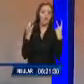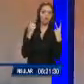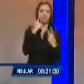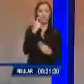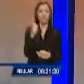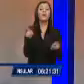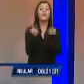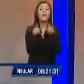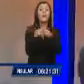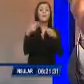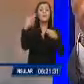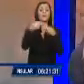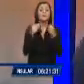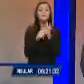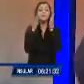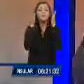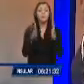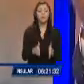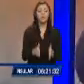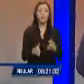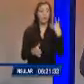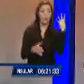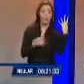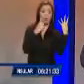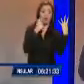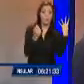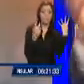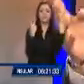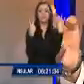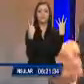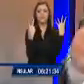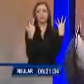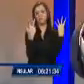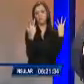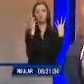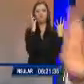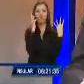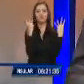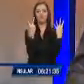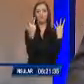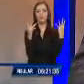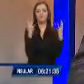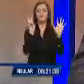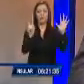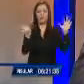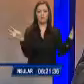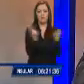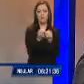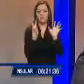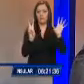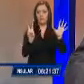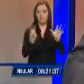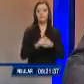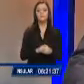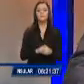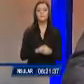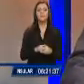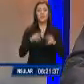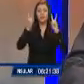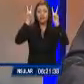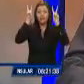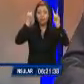Participación Ciudadana, 4 hombres, 3 mujeres o viceversa. 4 mujeres, 3 hombres. Pero ese no es el tema de fondo. El tema de fondo es